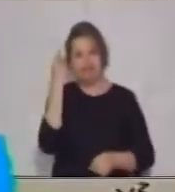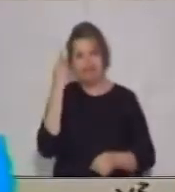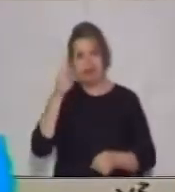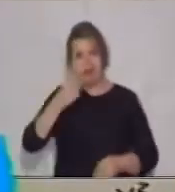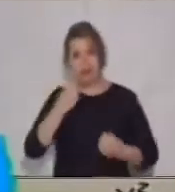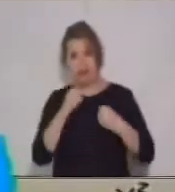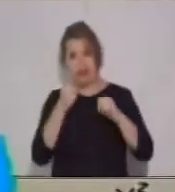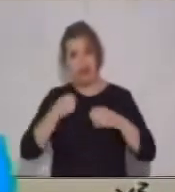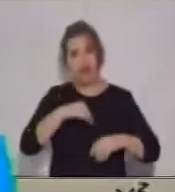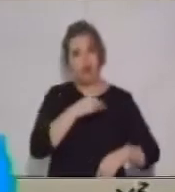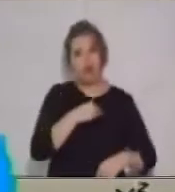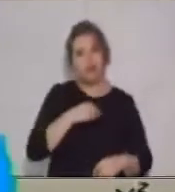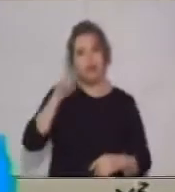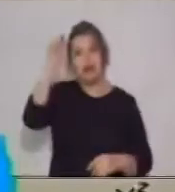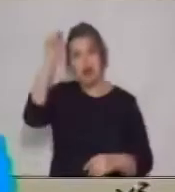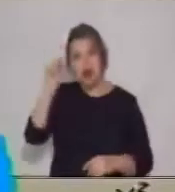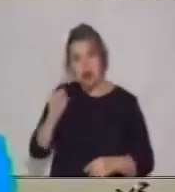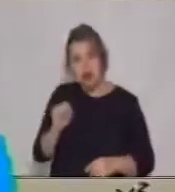nuestra parábola.